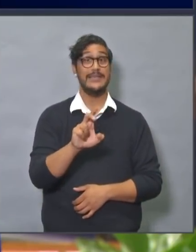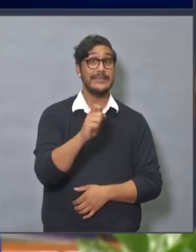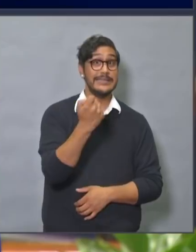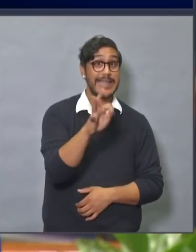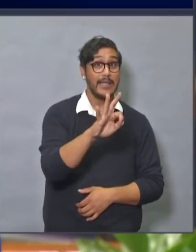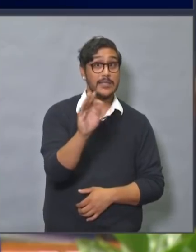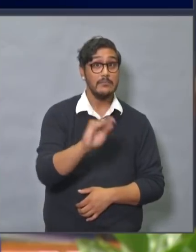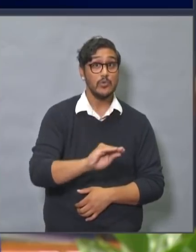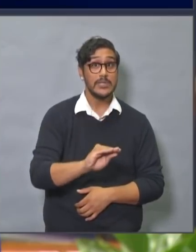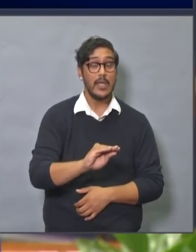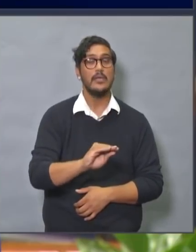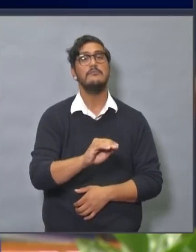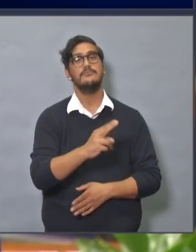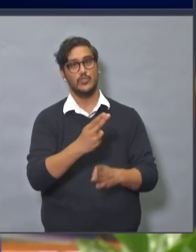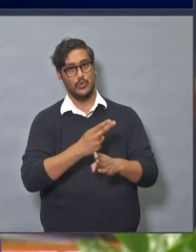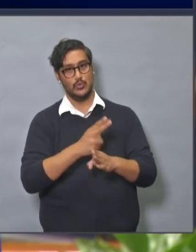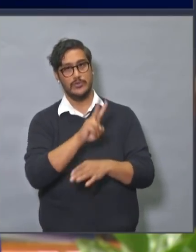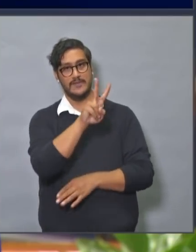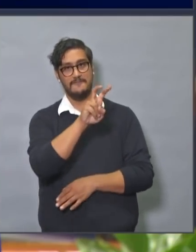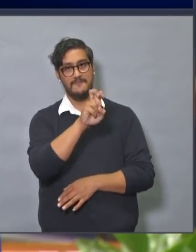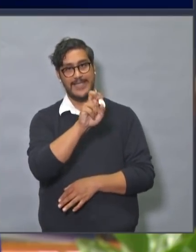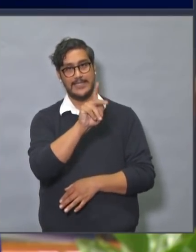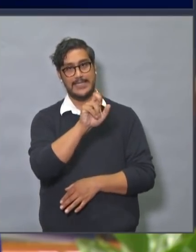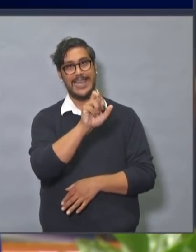19% están en ventiladores.